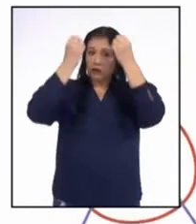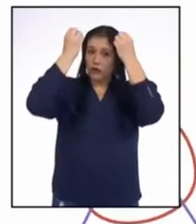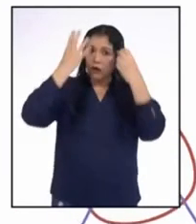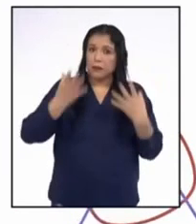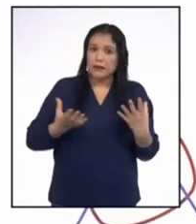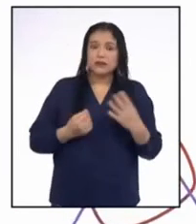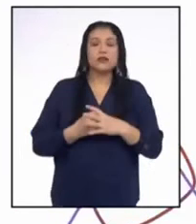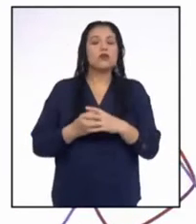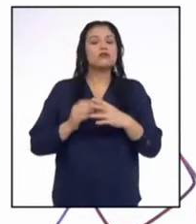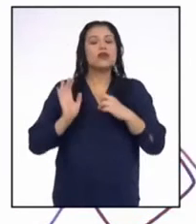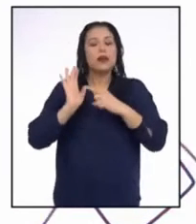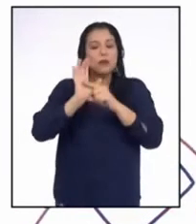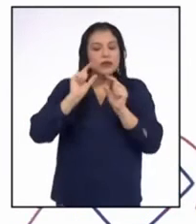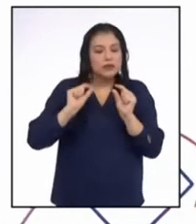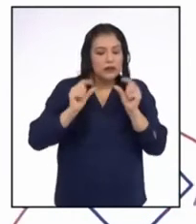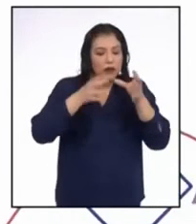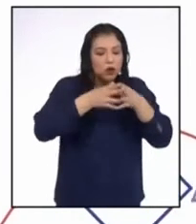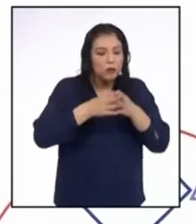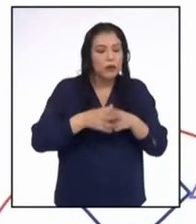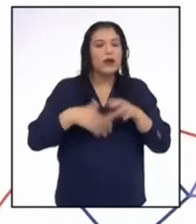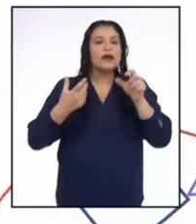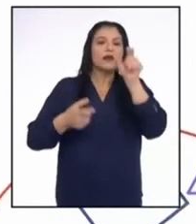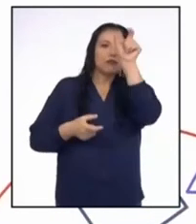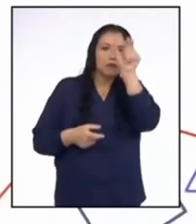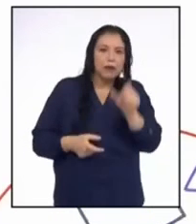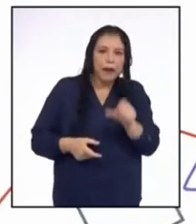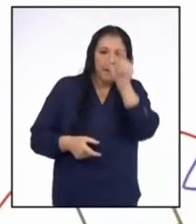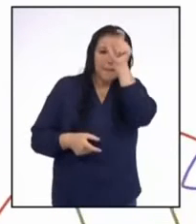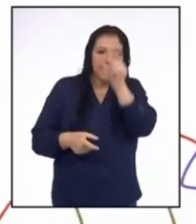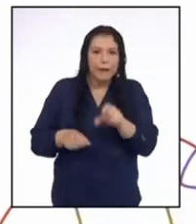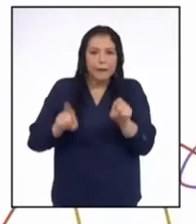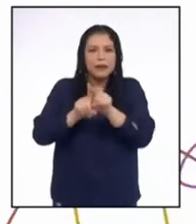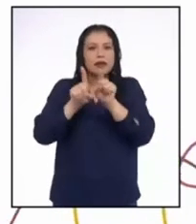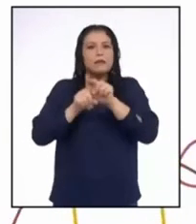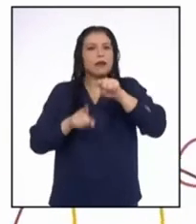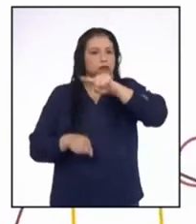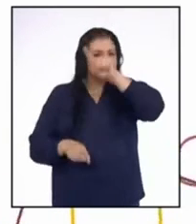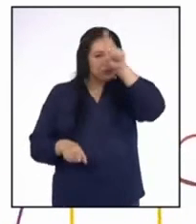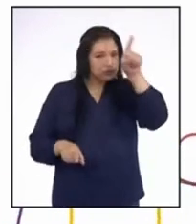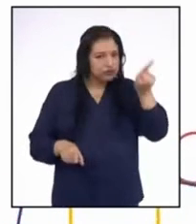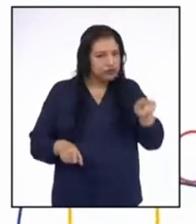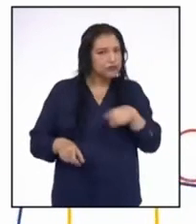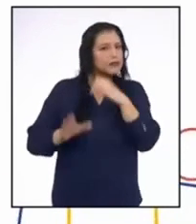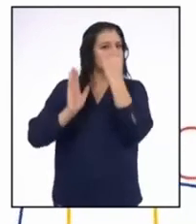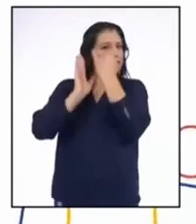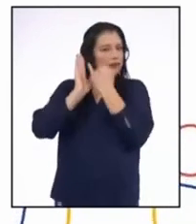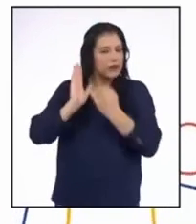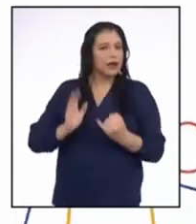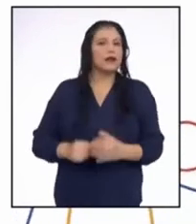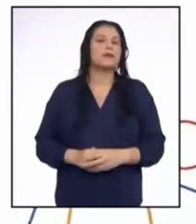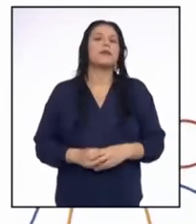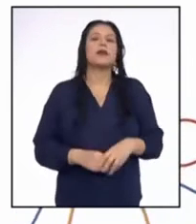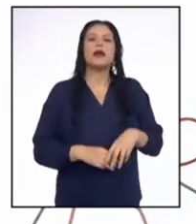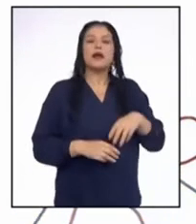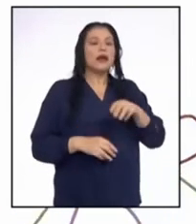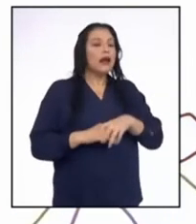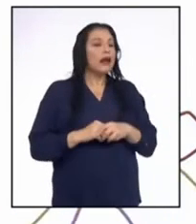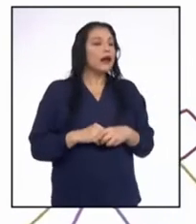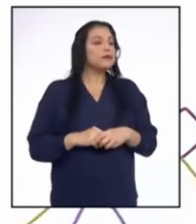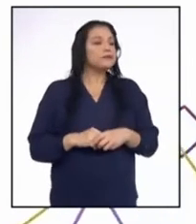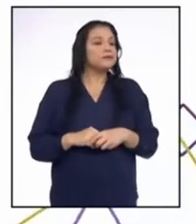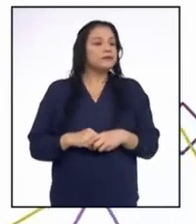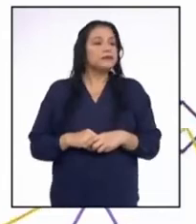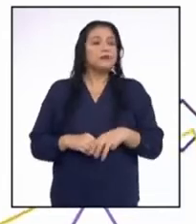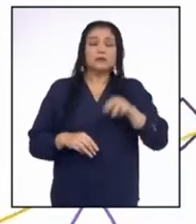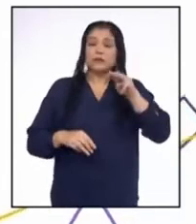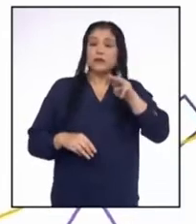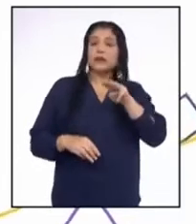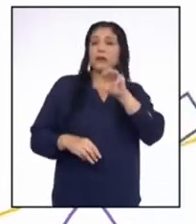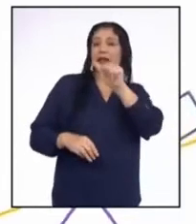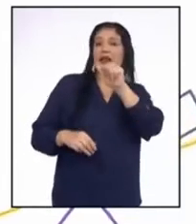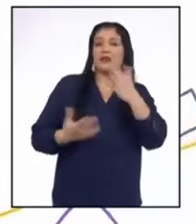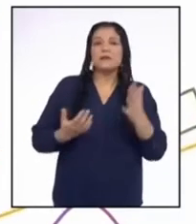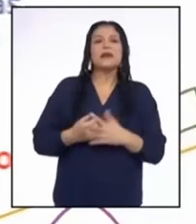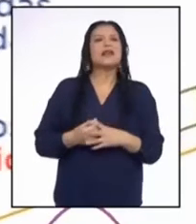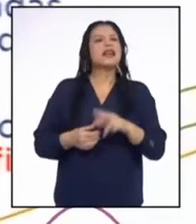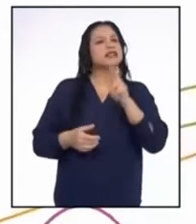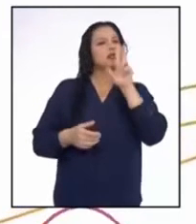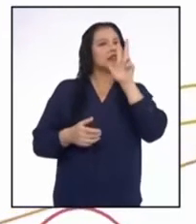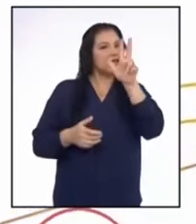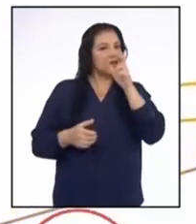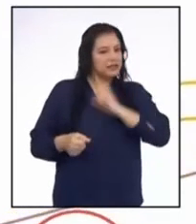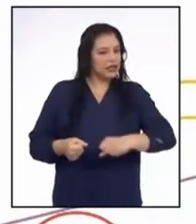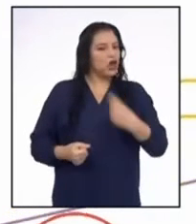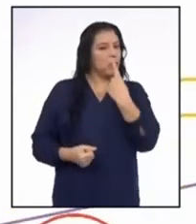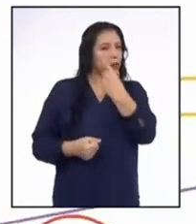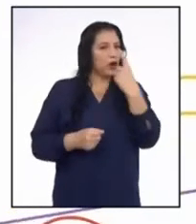fueron analizados a través del gráfico de barras y gráficos circulares. La media aritmética es 3 hijos por familias.